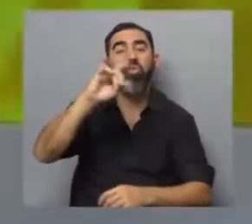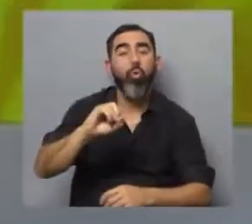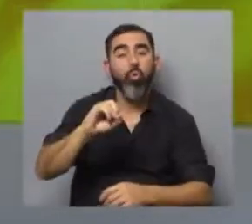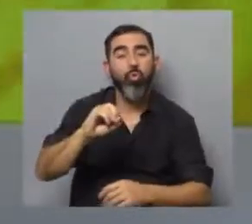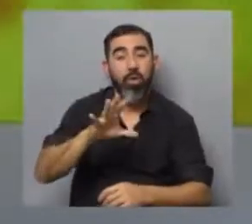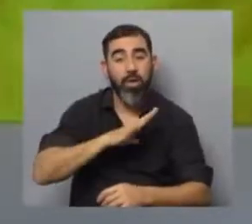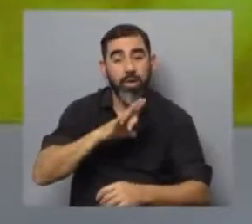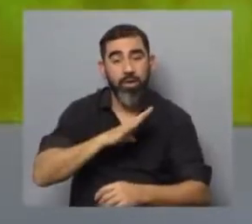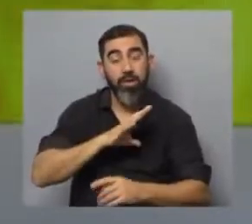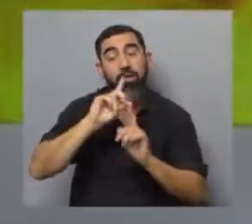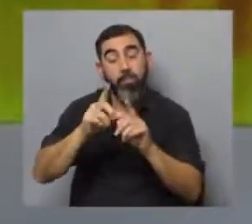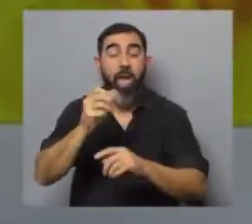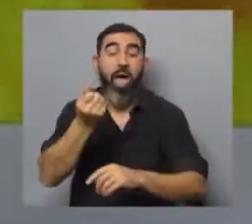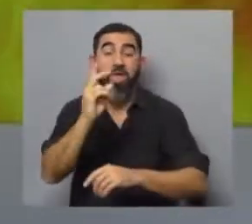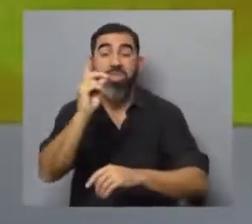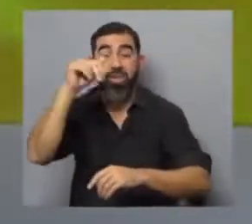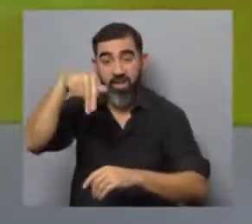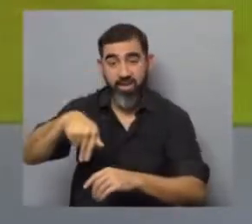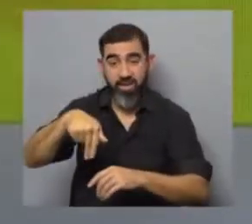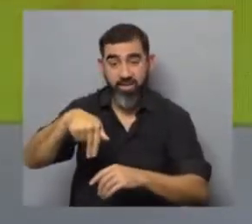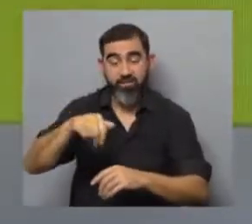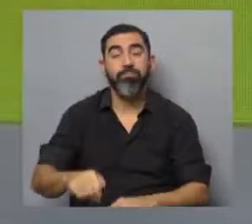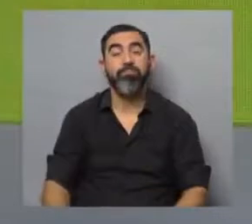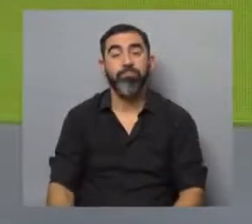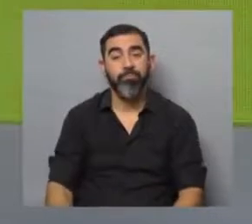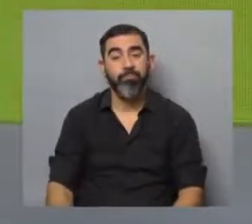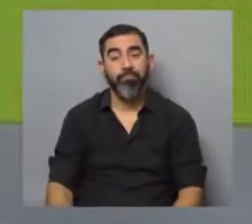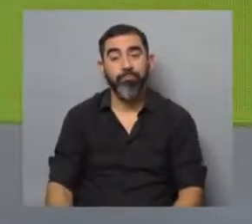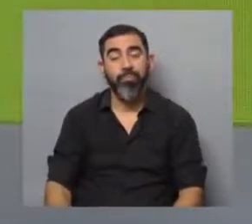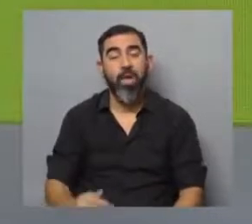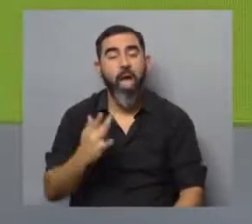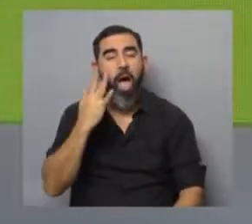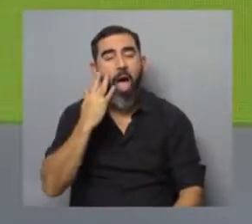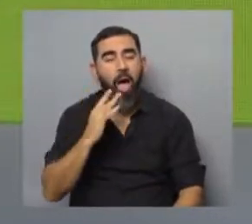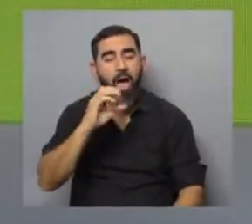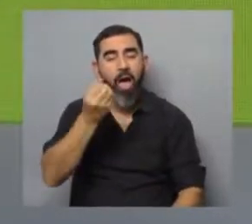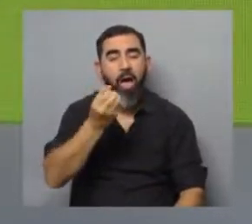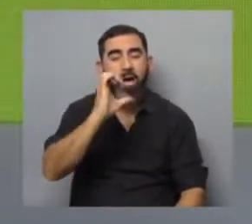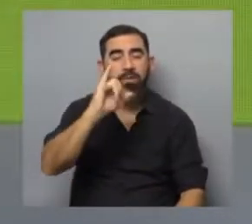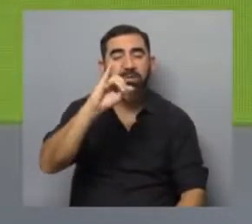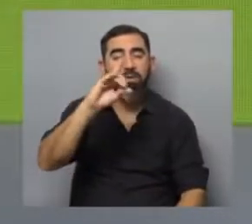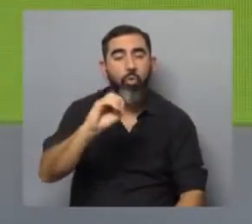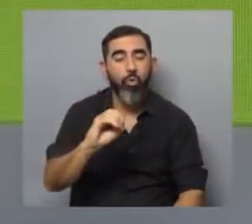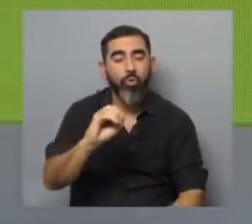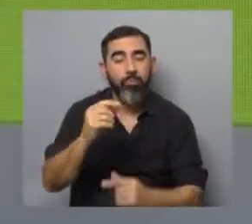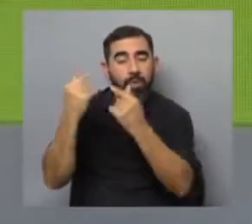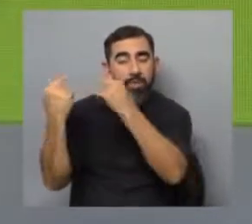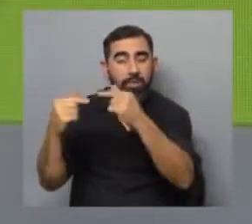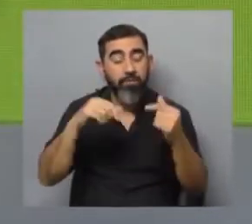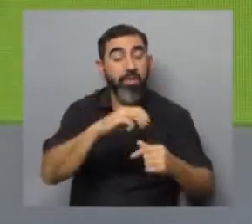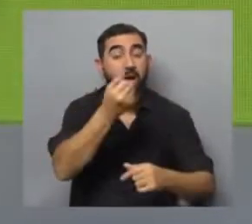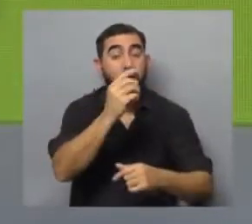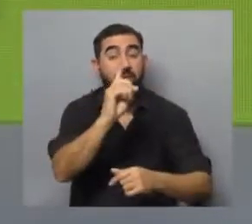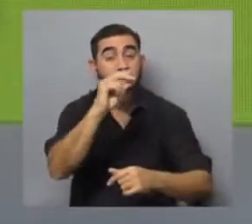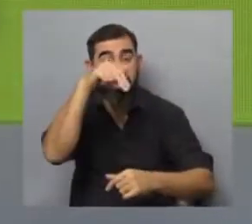nucleico, además del ADN. Es un ácido nucleico que, a diferencia del ADN